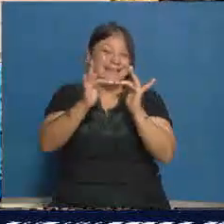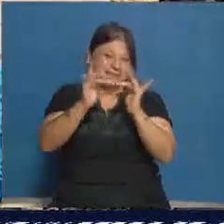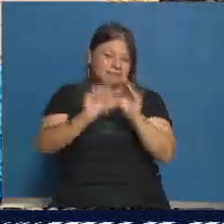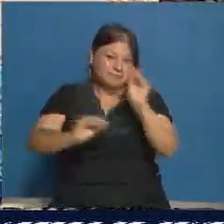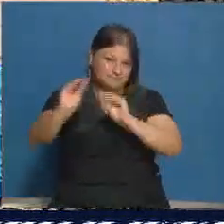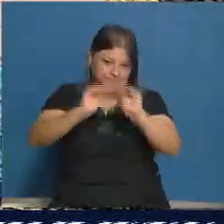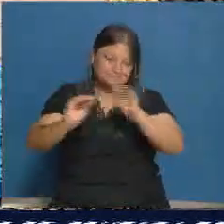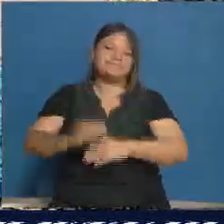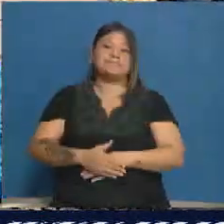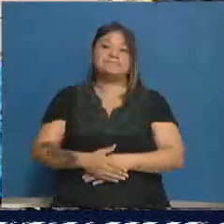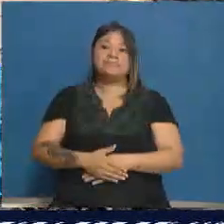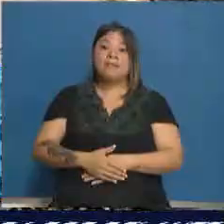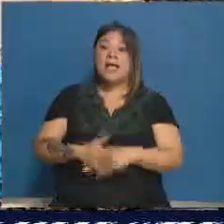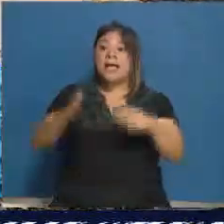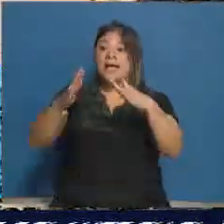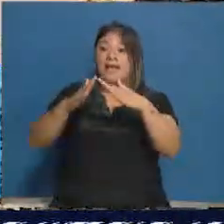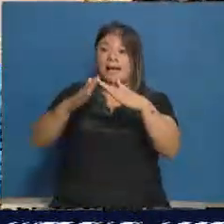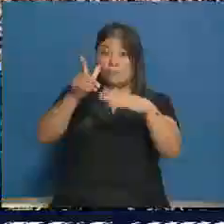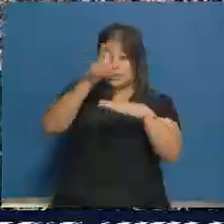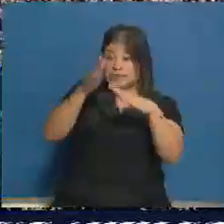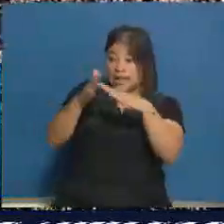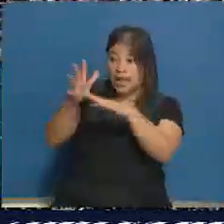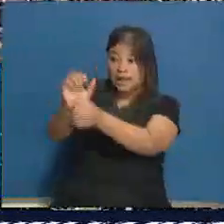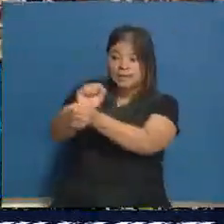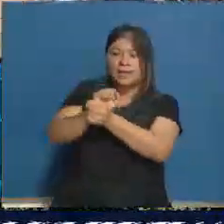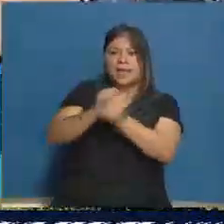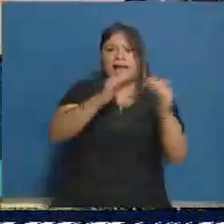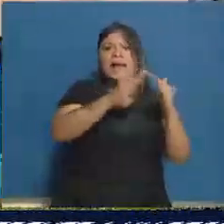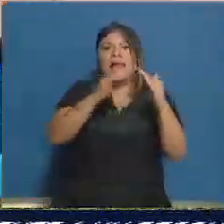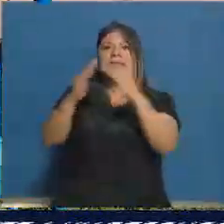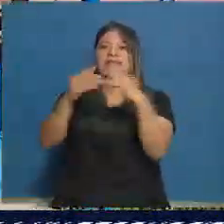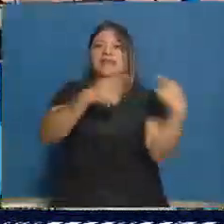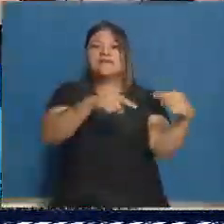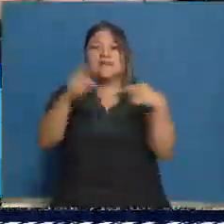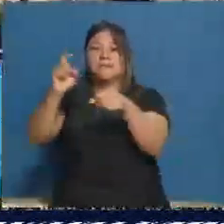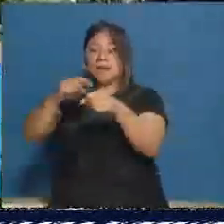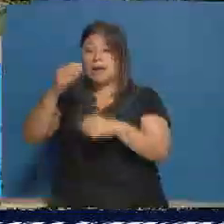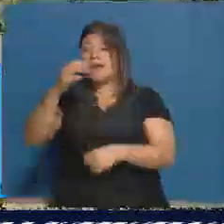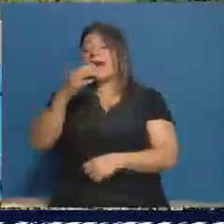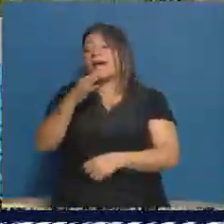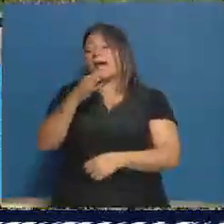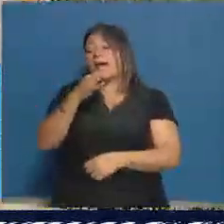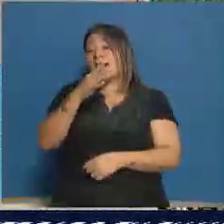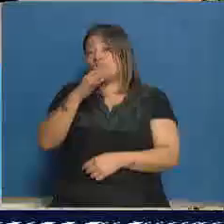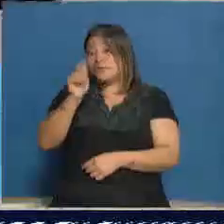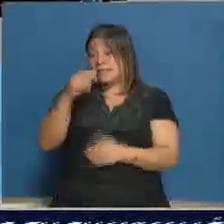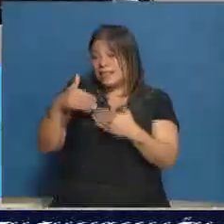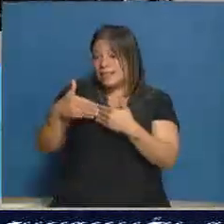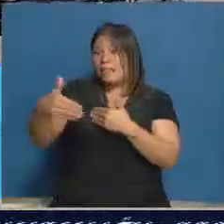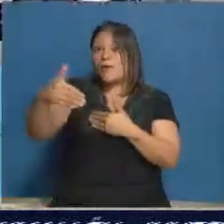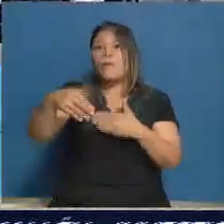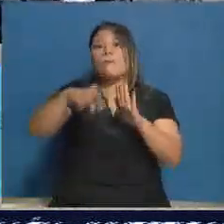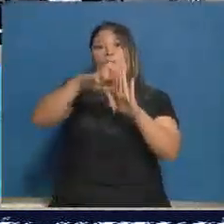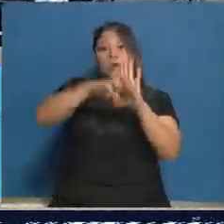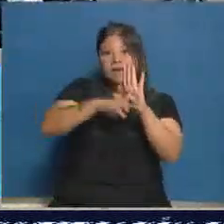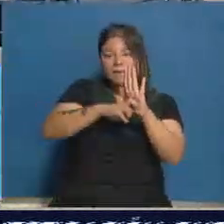allanamientos se realizaron en distintas viviendas de la ciudad de Malargüe, 14 meses después de que un programa de inteligencia artificial lanzara